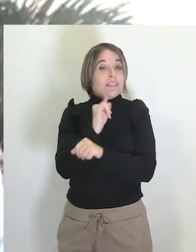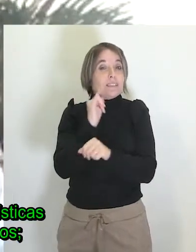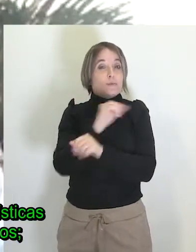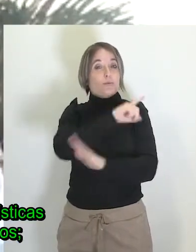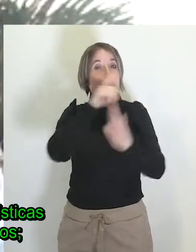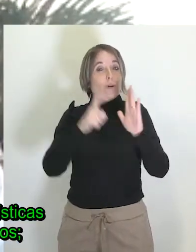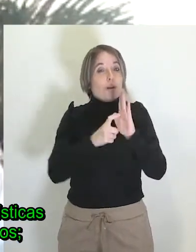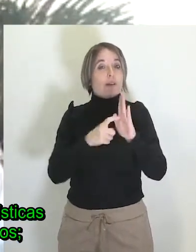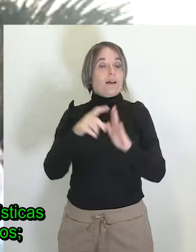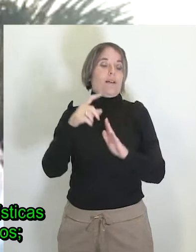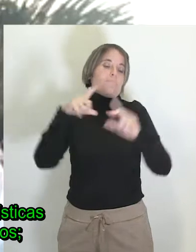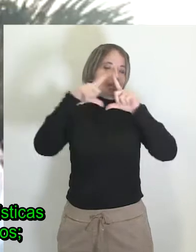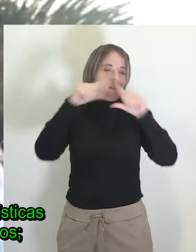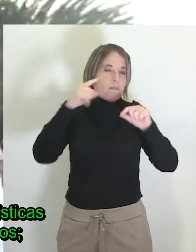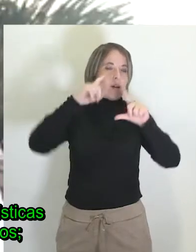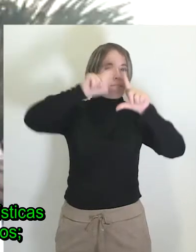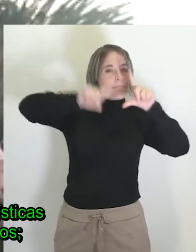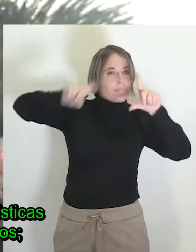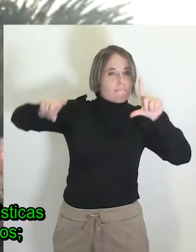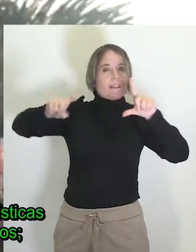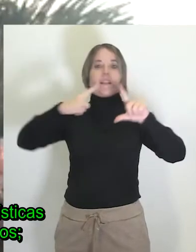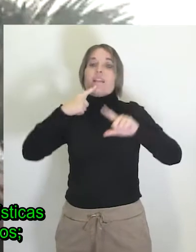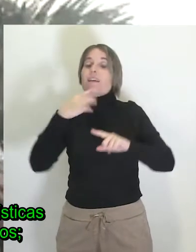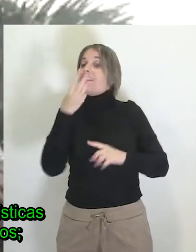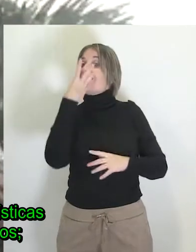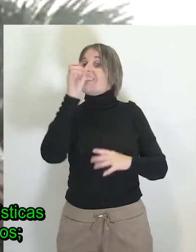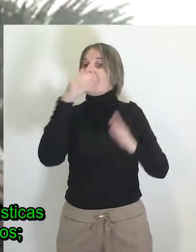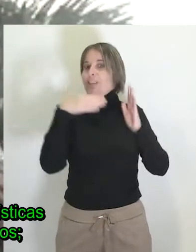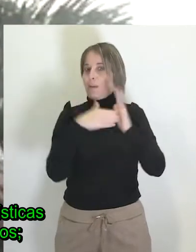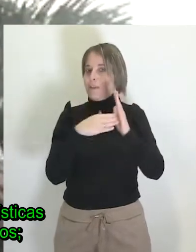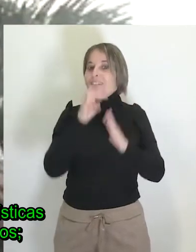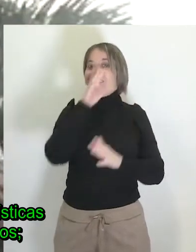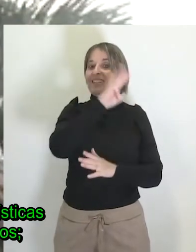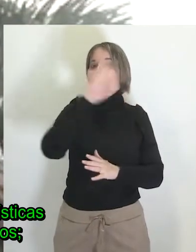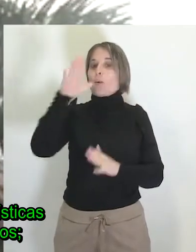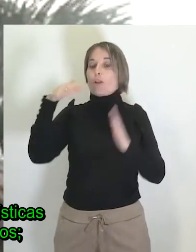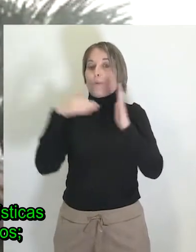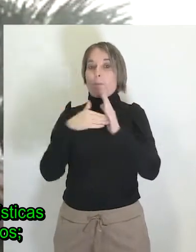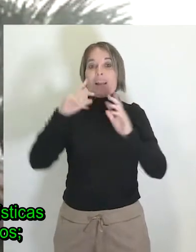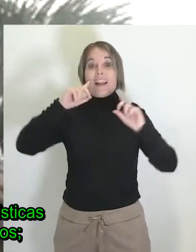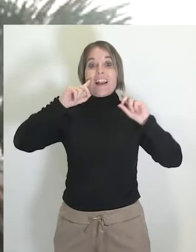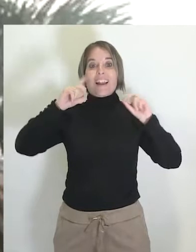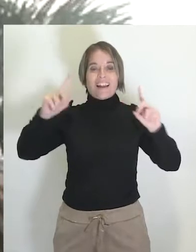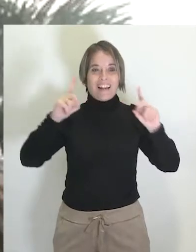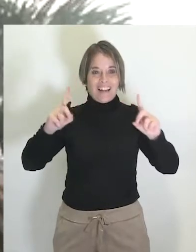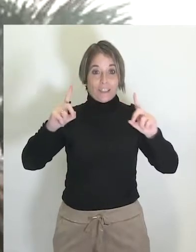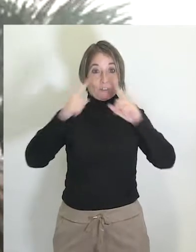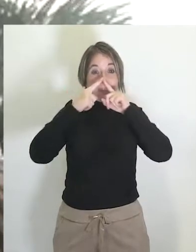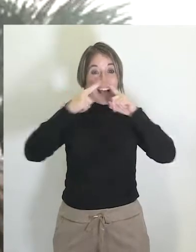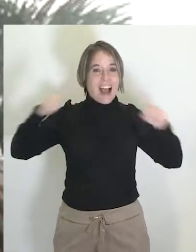Nicaragua publicaban informaciones estadísticas de entre 30.000 y 34.000 casos, esto